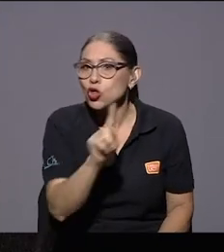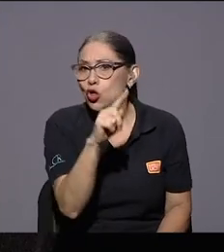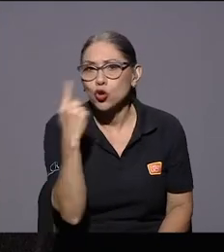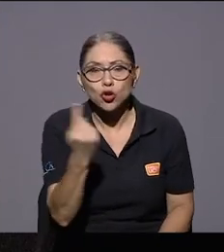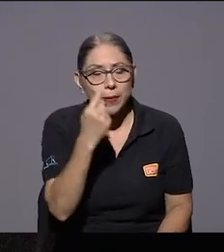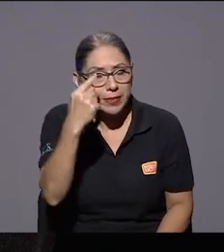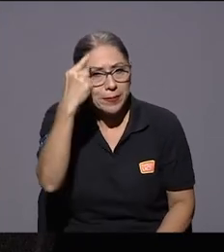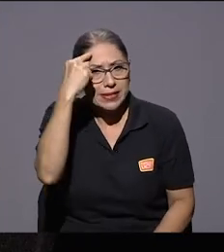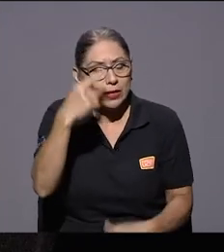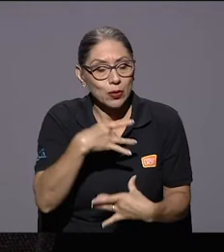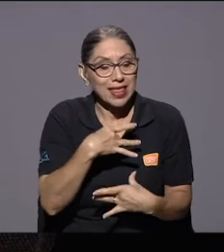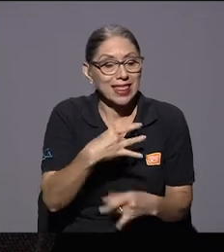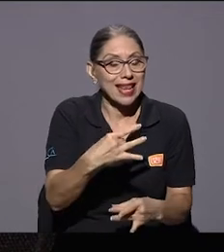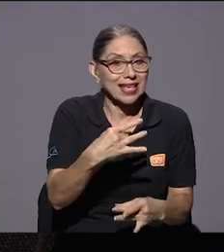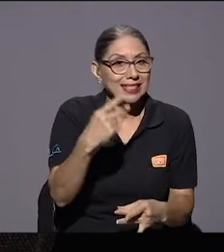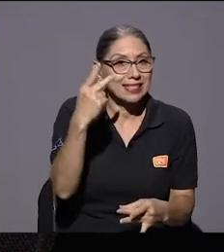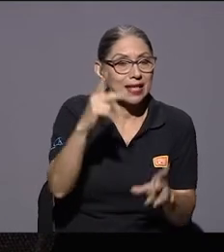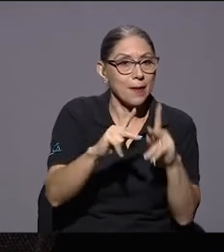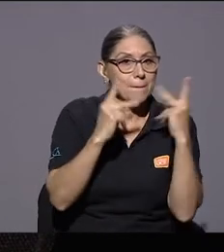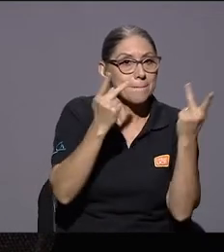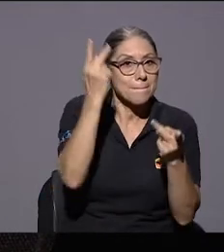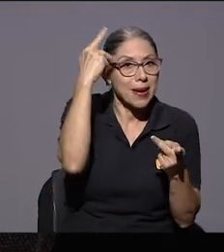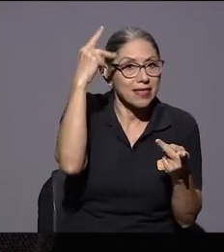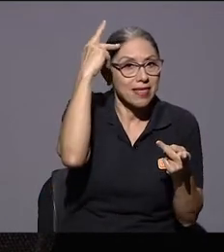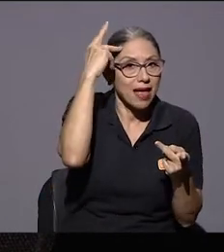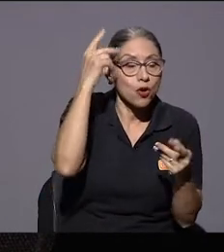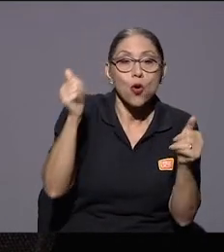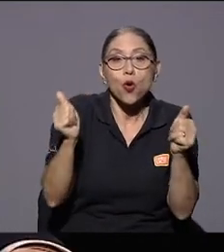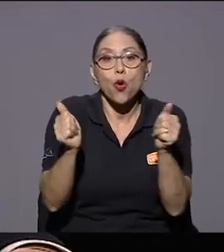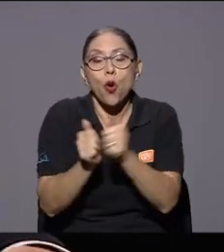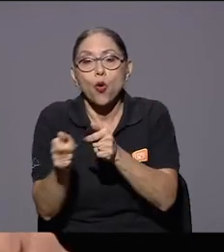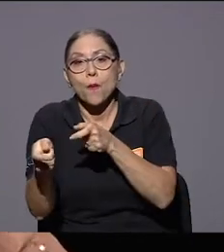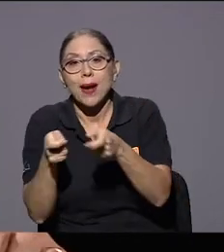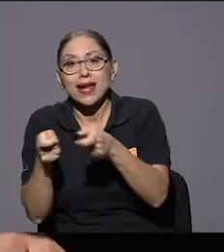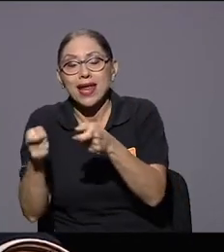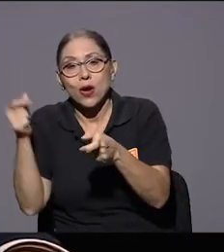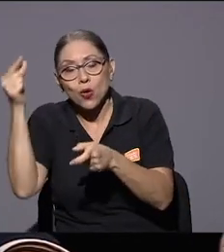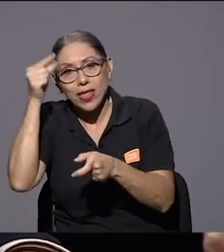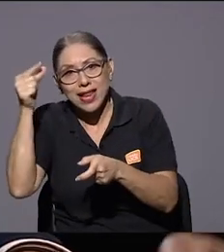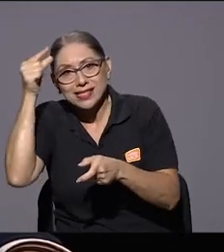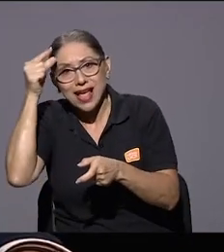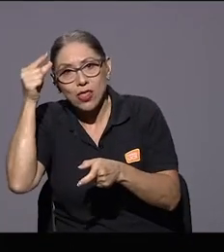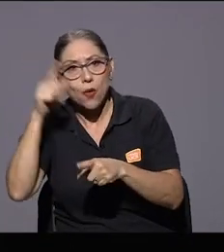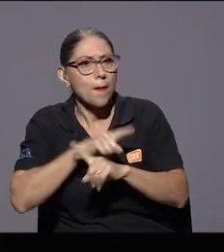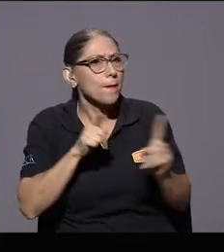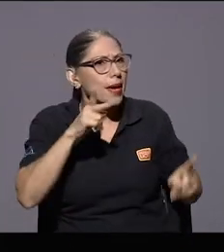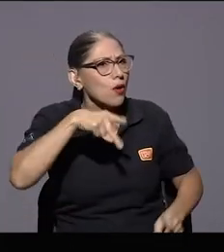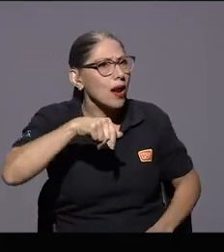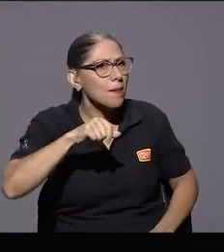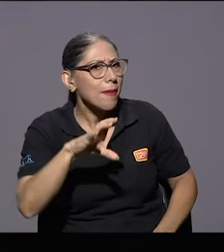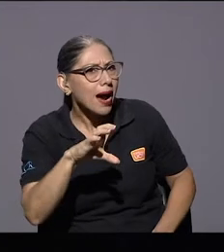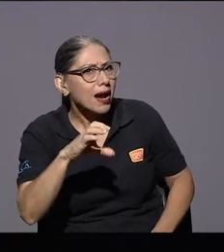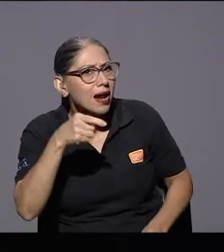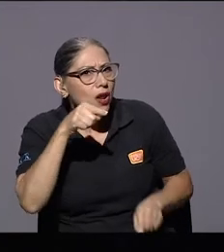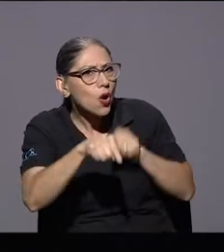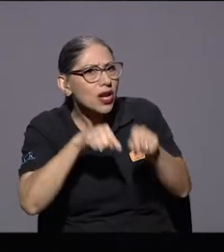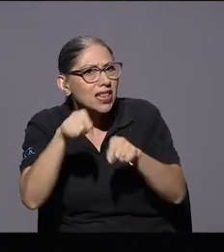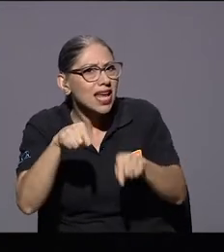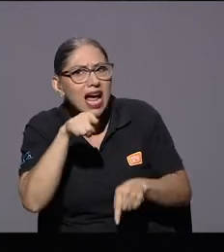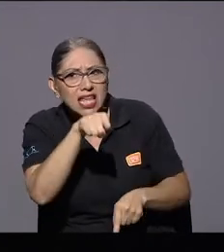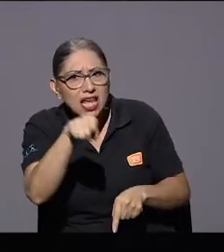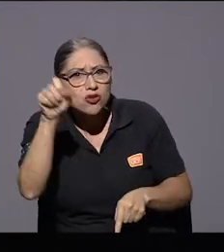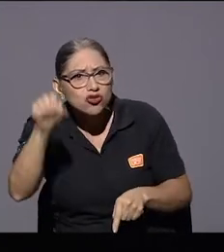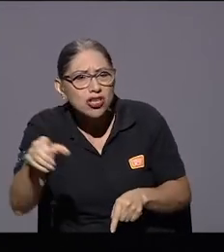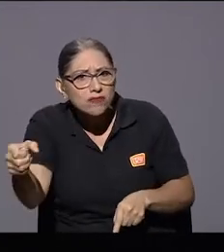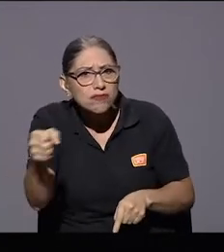partidario con manejo del Estado. Pero al PAC lo critican y ellos sí han metido a los jóvenes. Es que yo creo que... Tienen dos años de